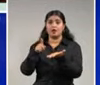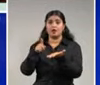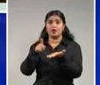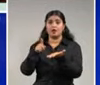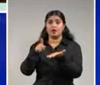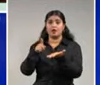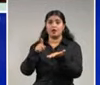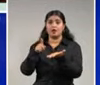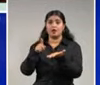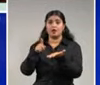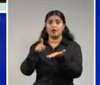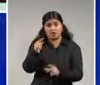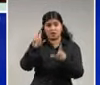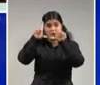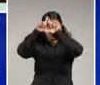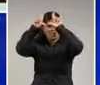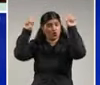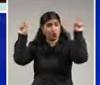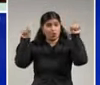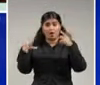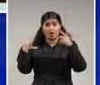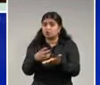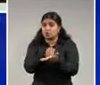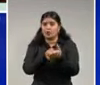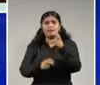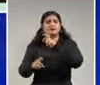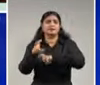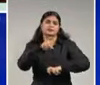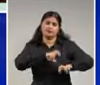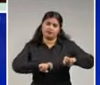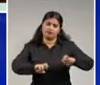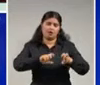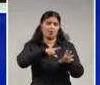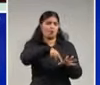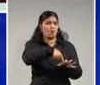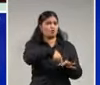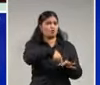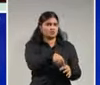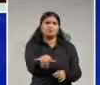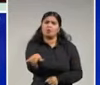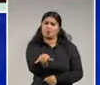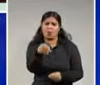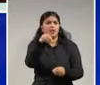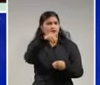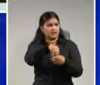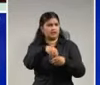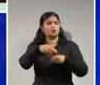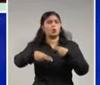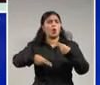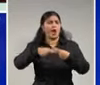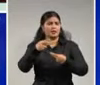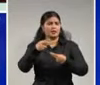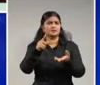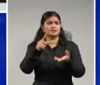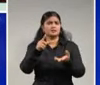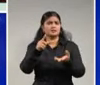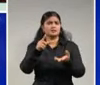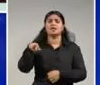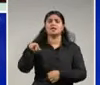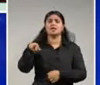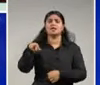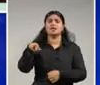procesaron muestras de todas las provincias, incluyendo el municipio especial Isla de la Juventud, que procesó